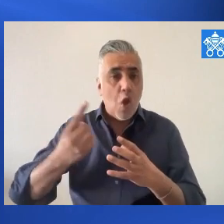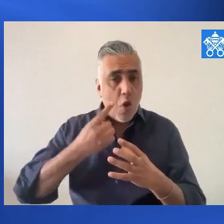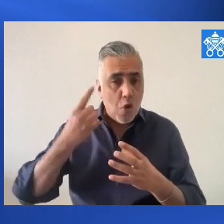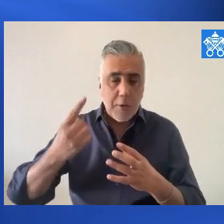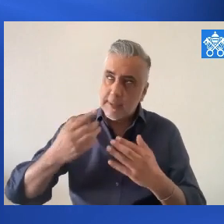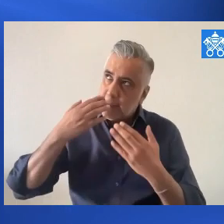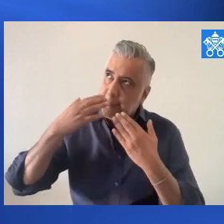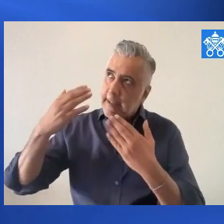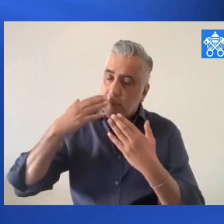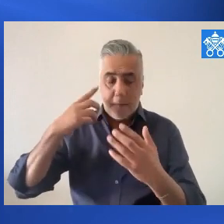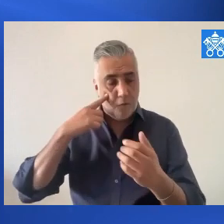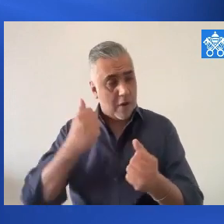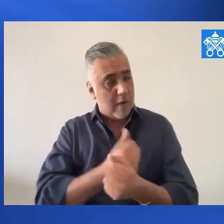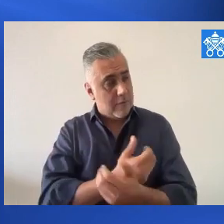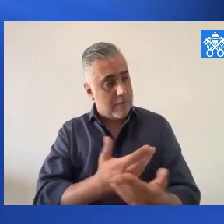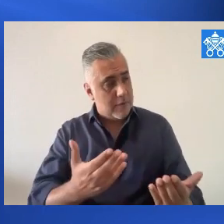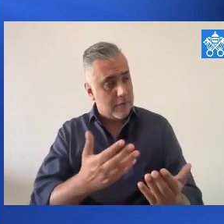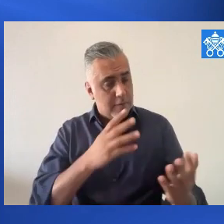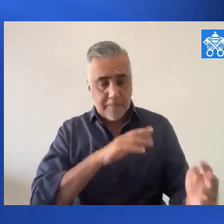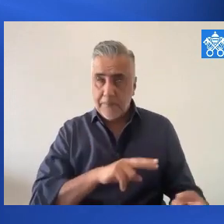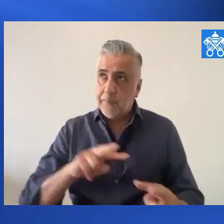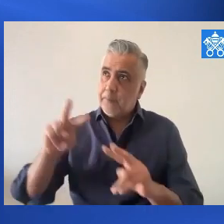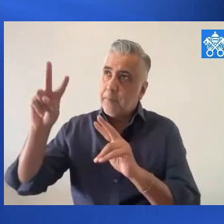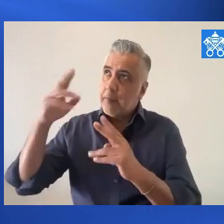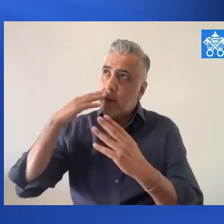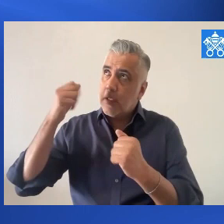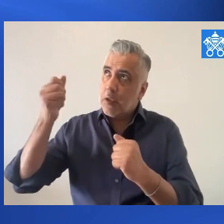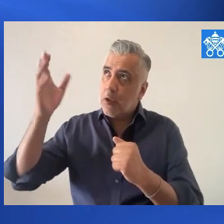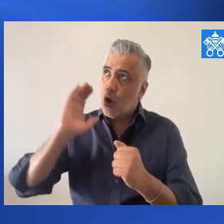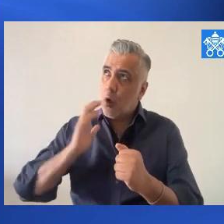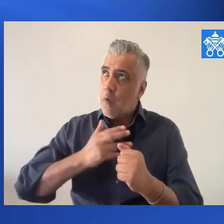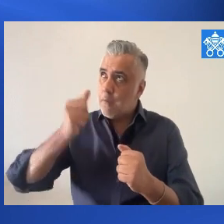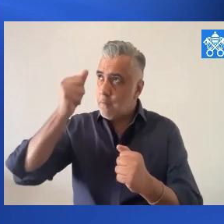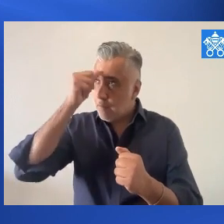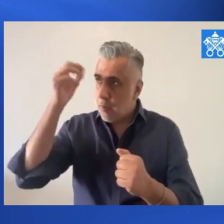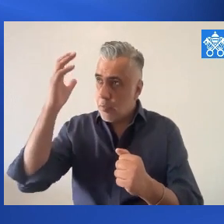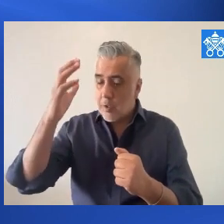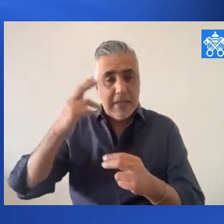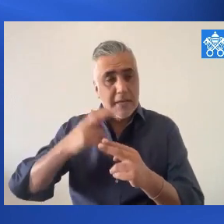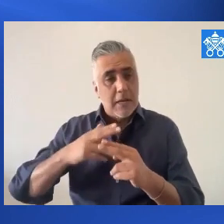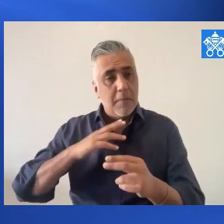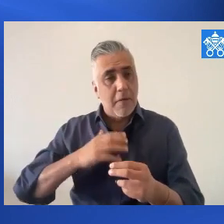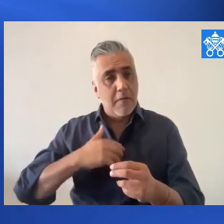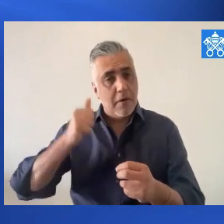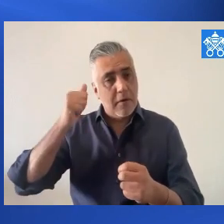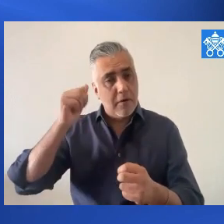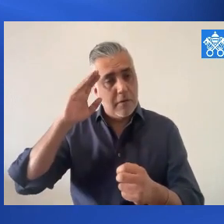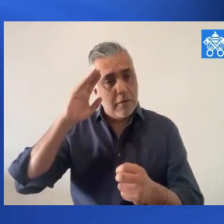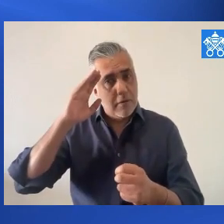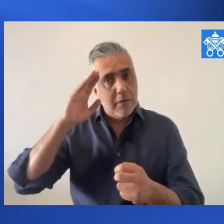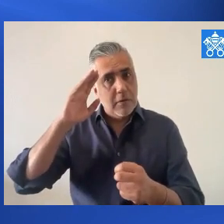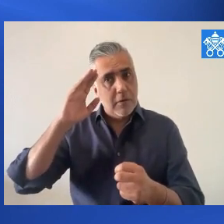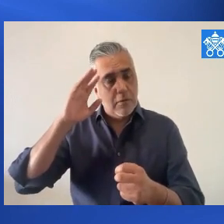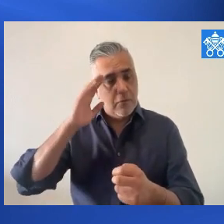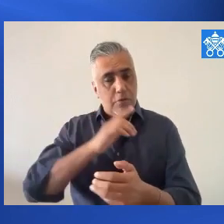espirituales, dando gracias siempre y por cualquier motivo a Dios, nuestro Padre, en